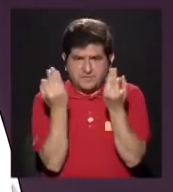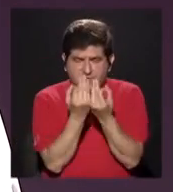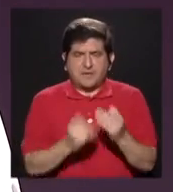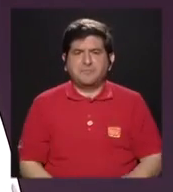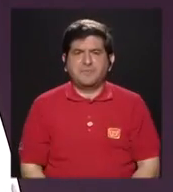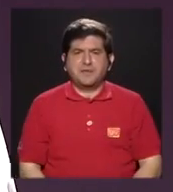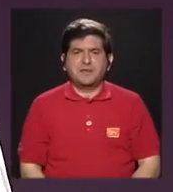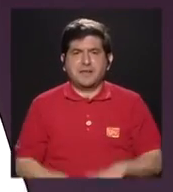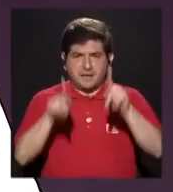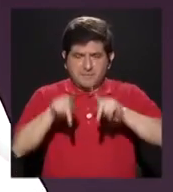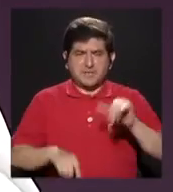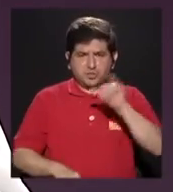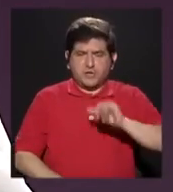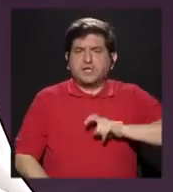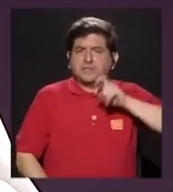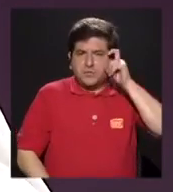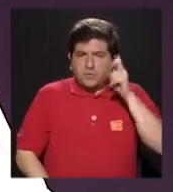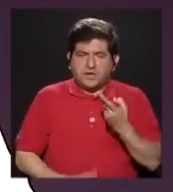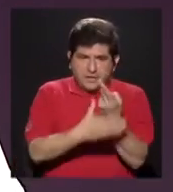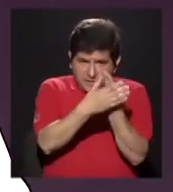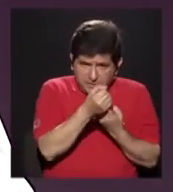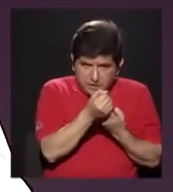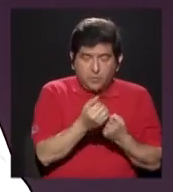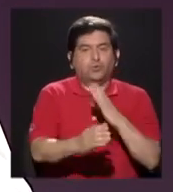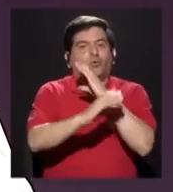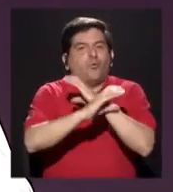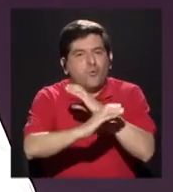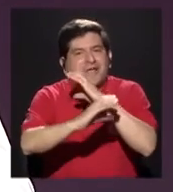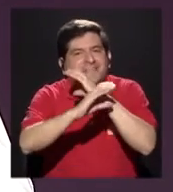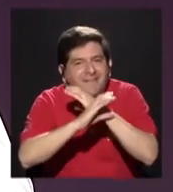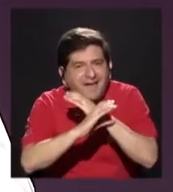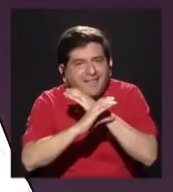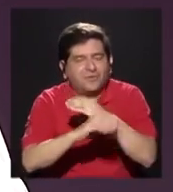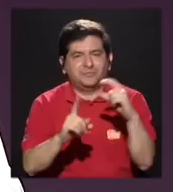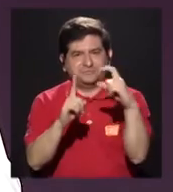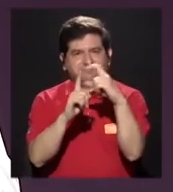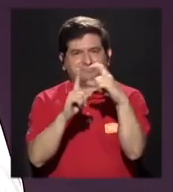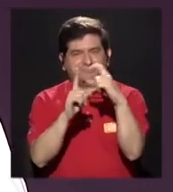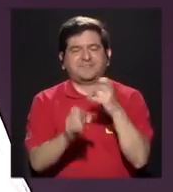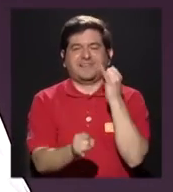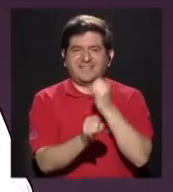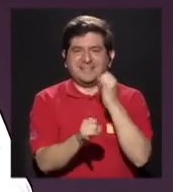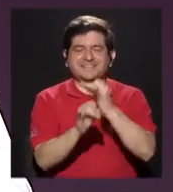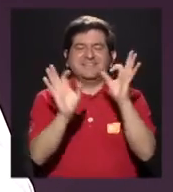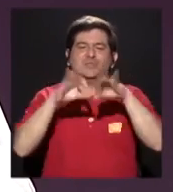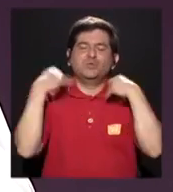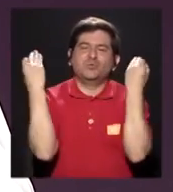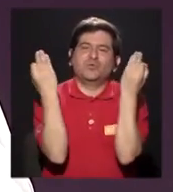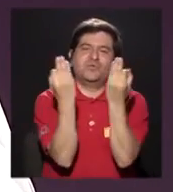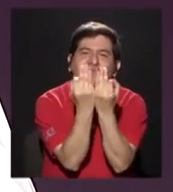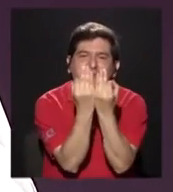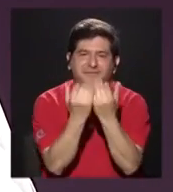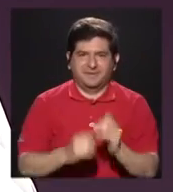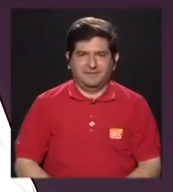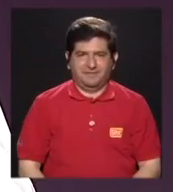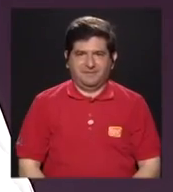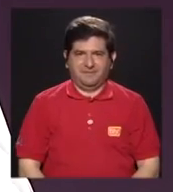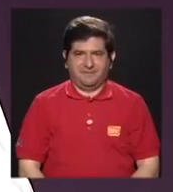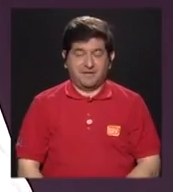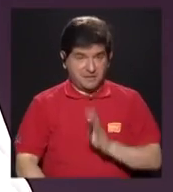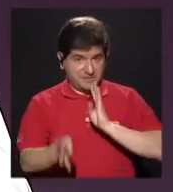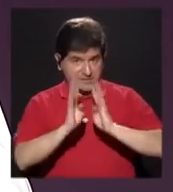también tendríamos que tener mucho cuidado también al manejar el término de un instituto de la familia porque si es